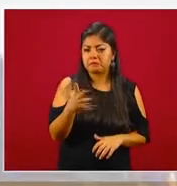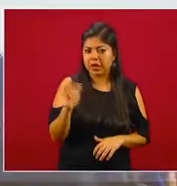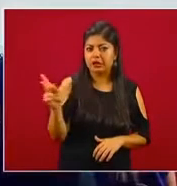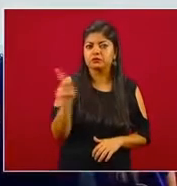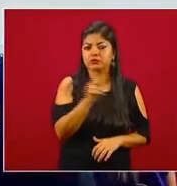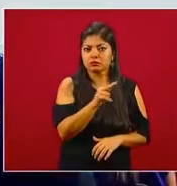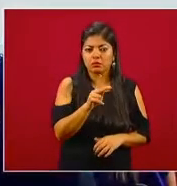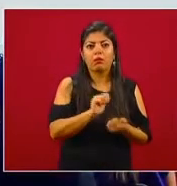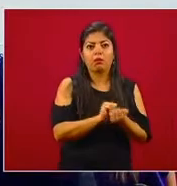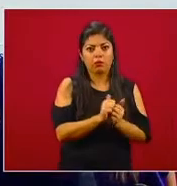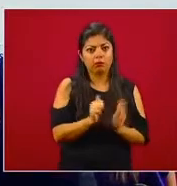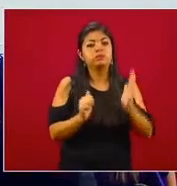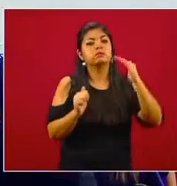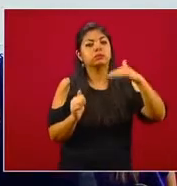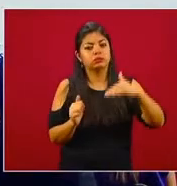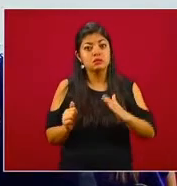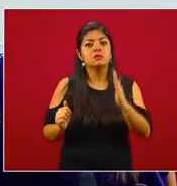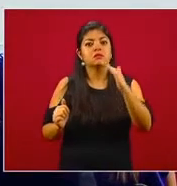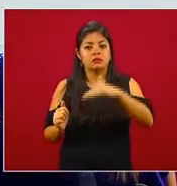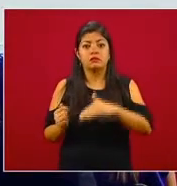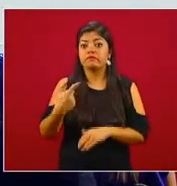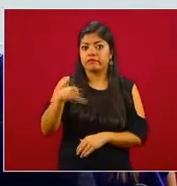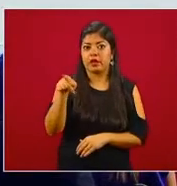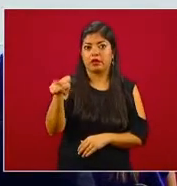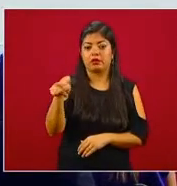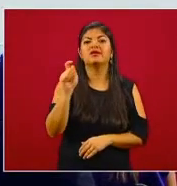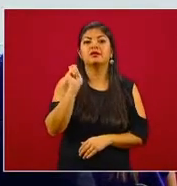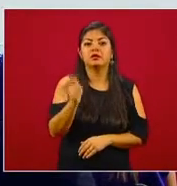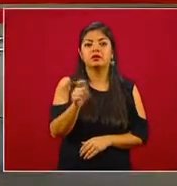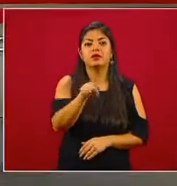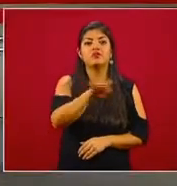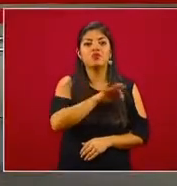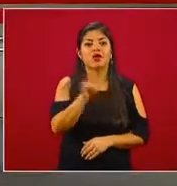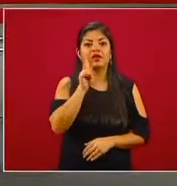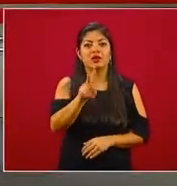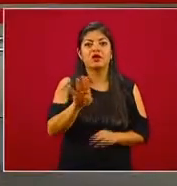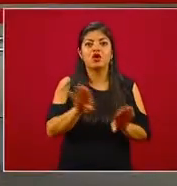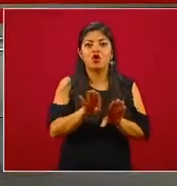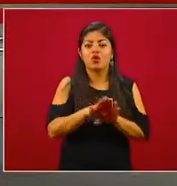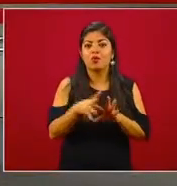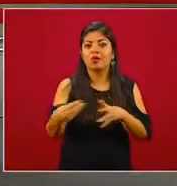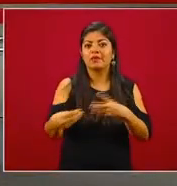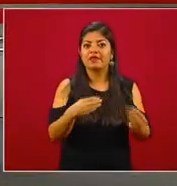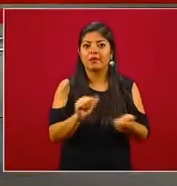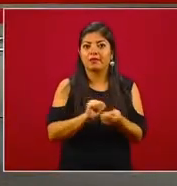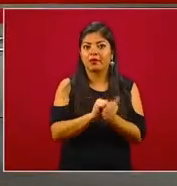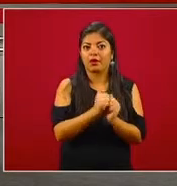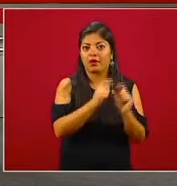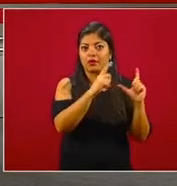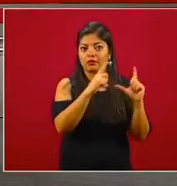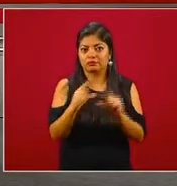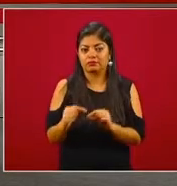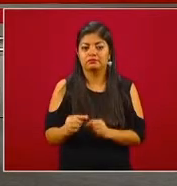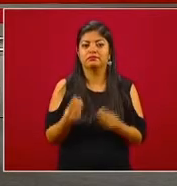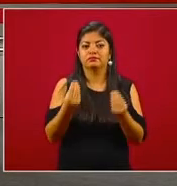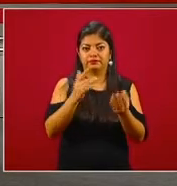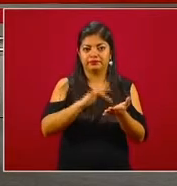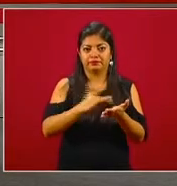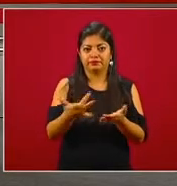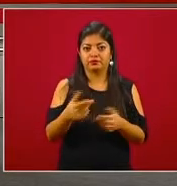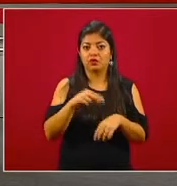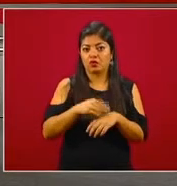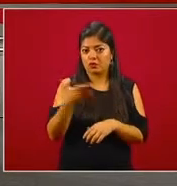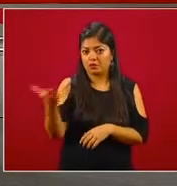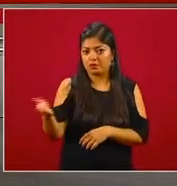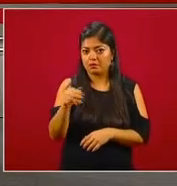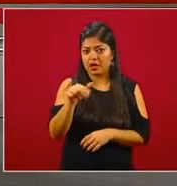began to lower, and other states had a similar success. There has been some variables, but this undoubtedly